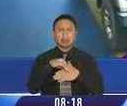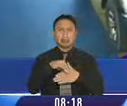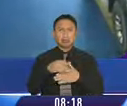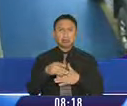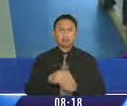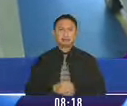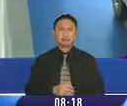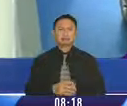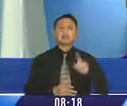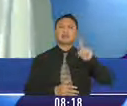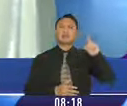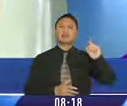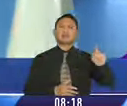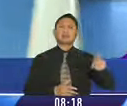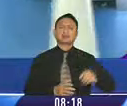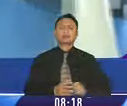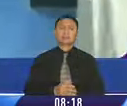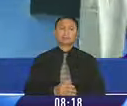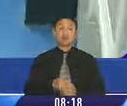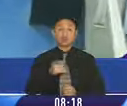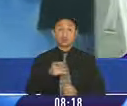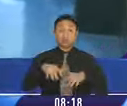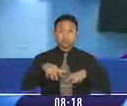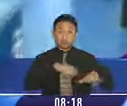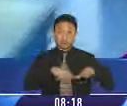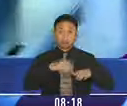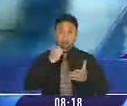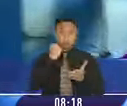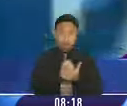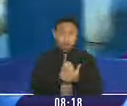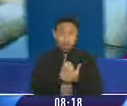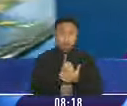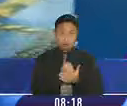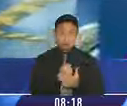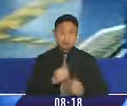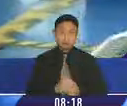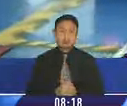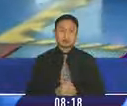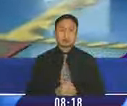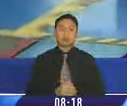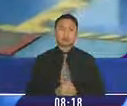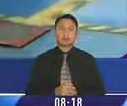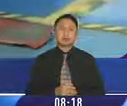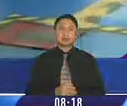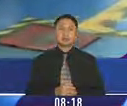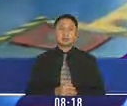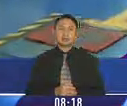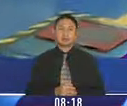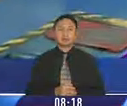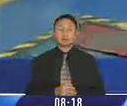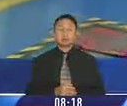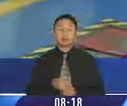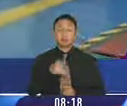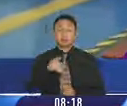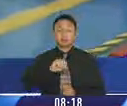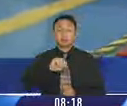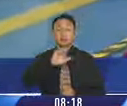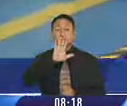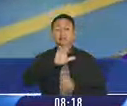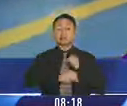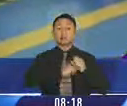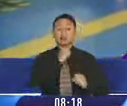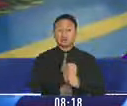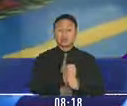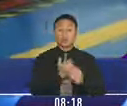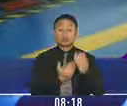tenemos, cuando usted realiza este trámite de matriculación, como usted claramente lo indicó, cada 5 años nos dan una